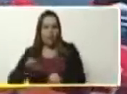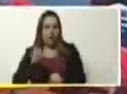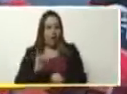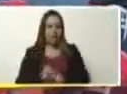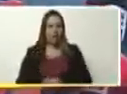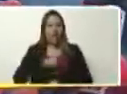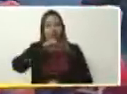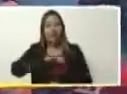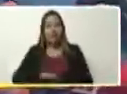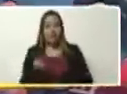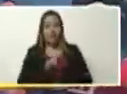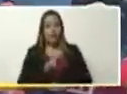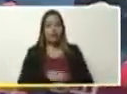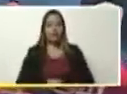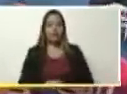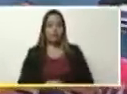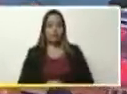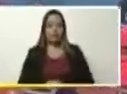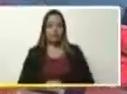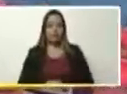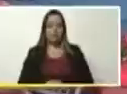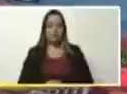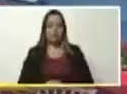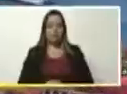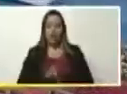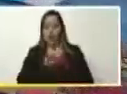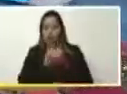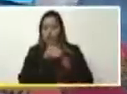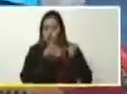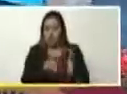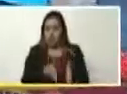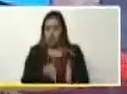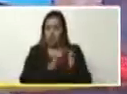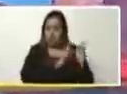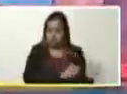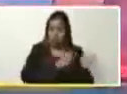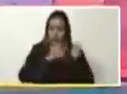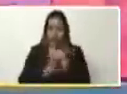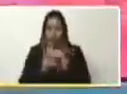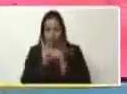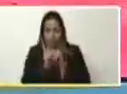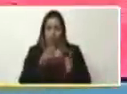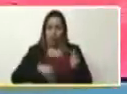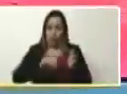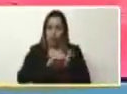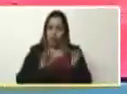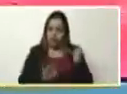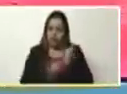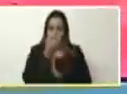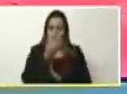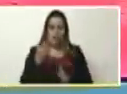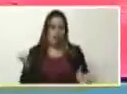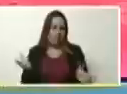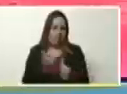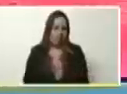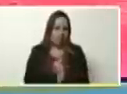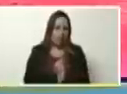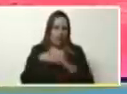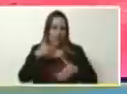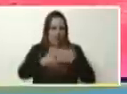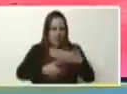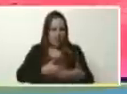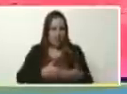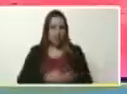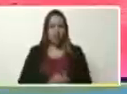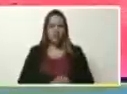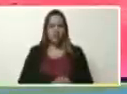en la historia de Venezuela. Una segunda etapa de refundación, de logros, de avances